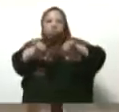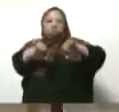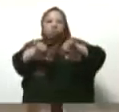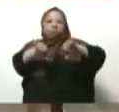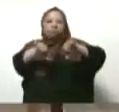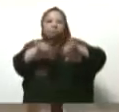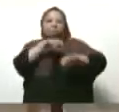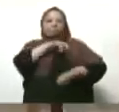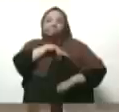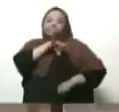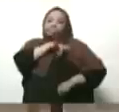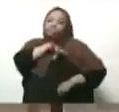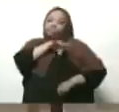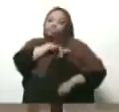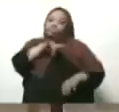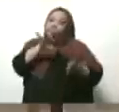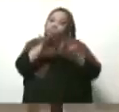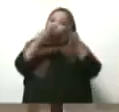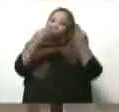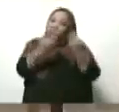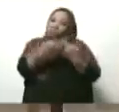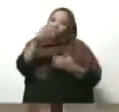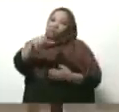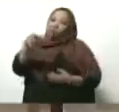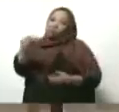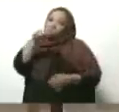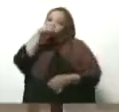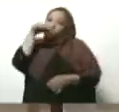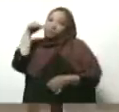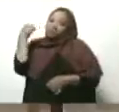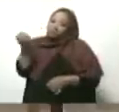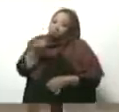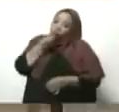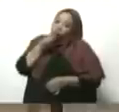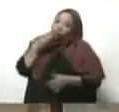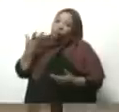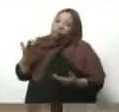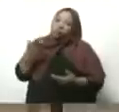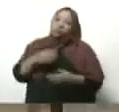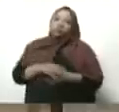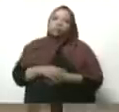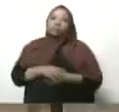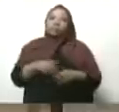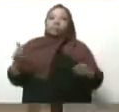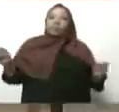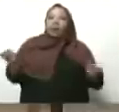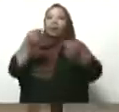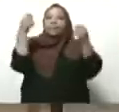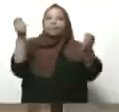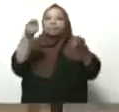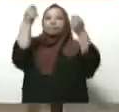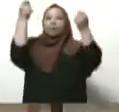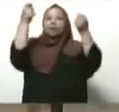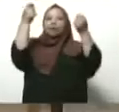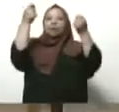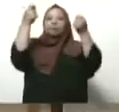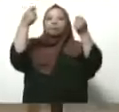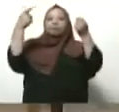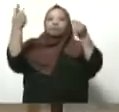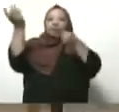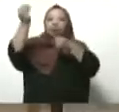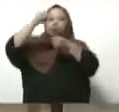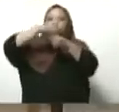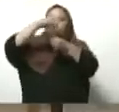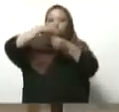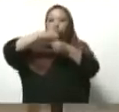campaña que viene a formar parte de toda una política de estado que no solamente es el